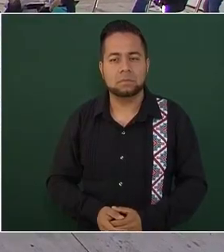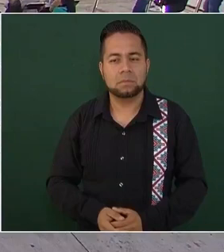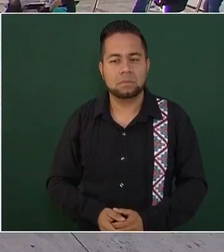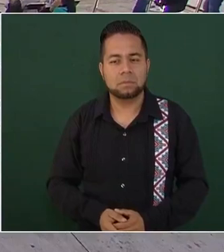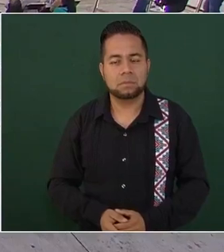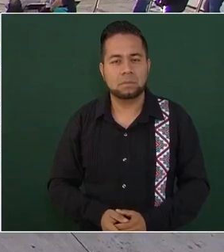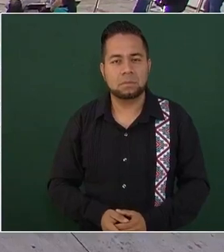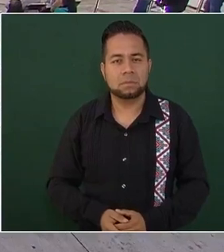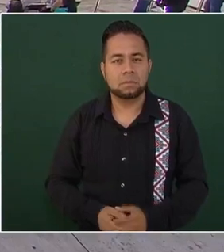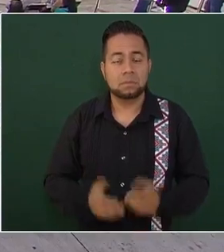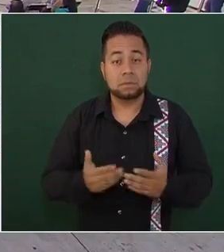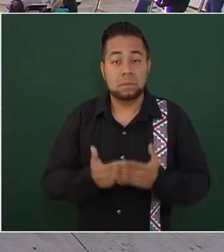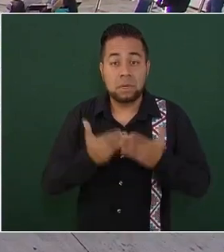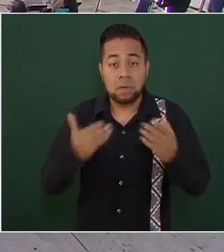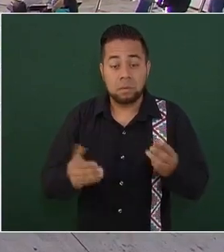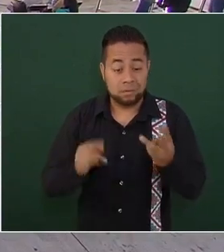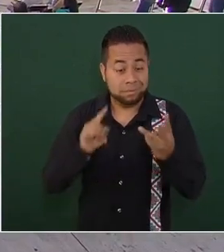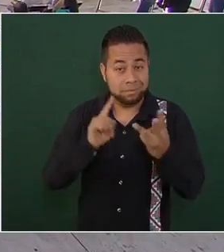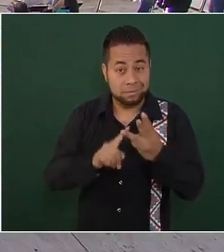de Berta